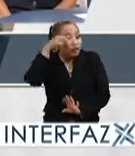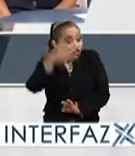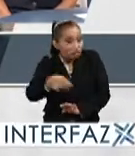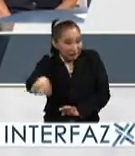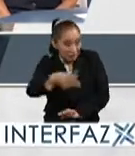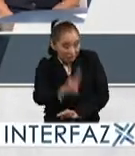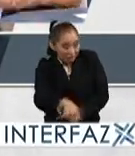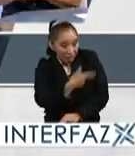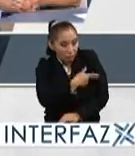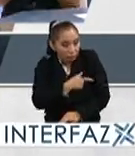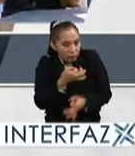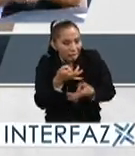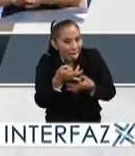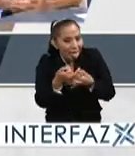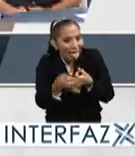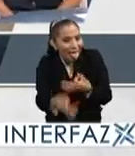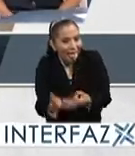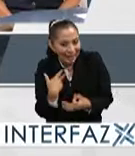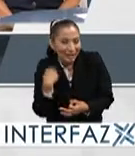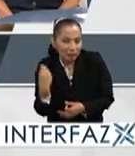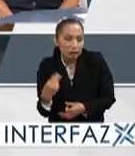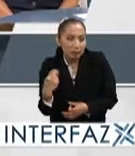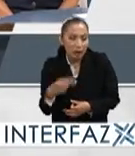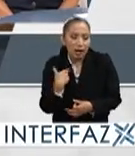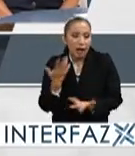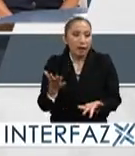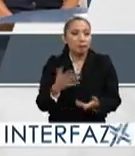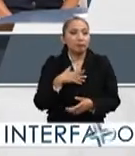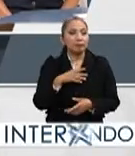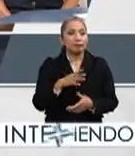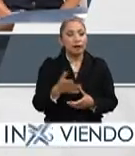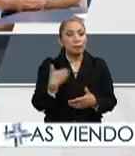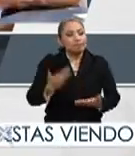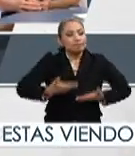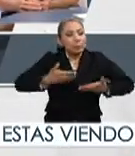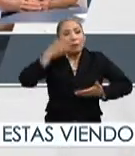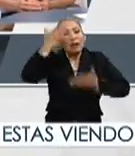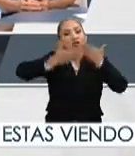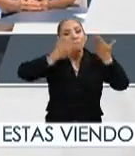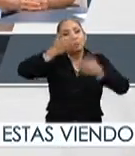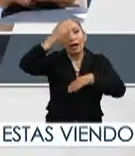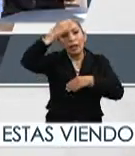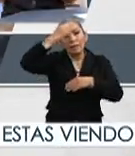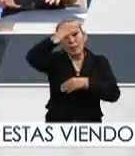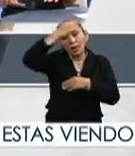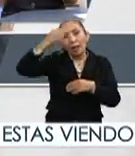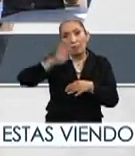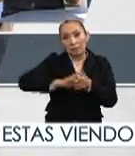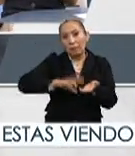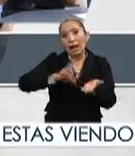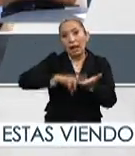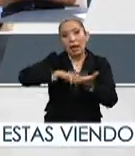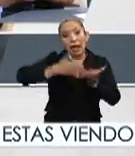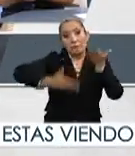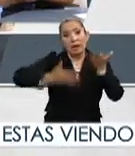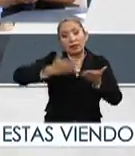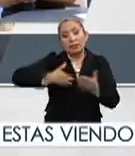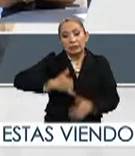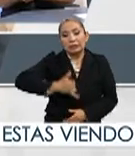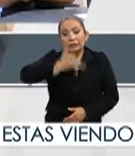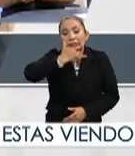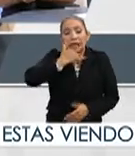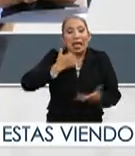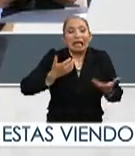veras tienen esta inclinación de la que venimos llamando, que si su motivación para estudiar enfermería, pues es válida. Muchas veces inclusive nos